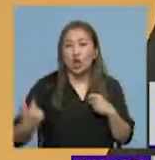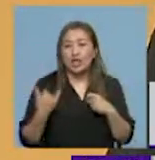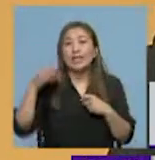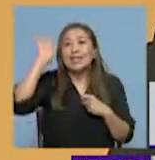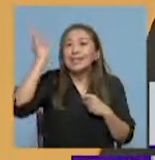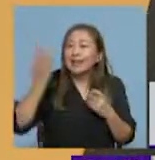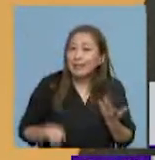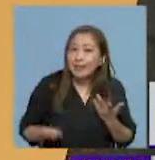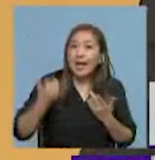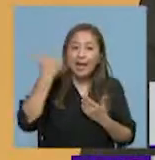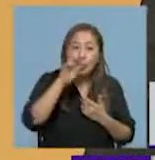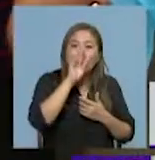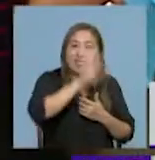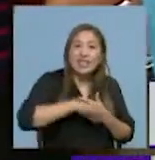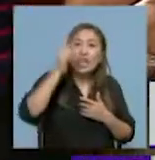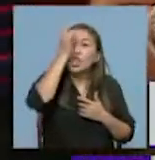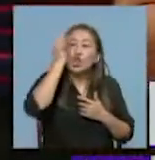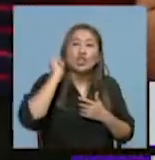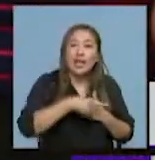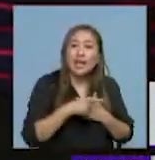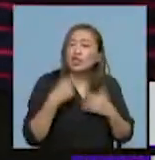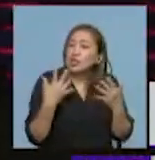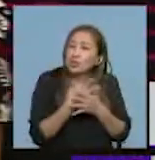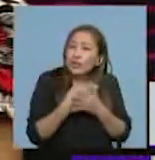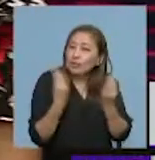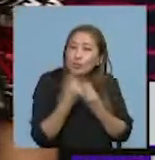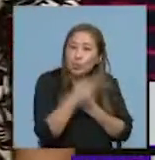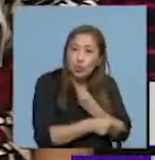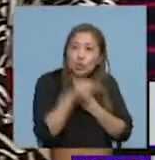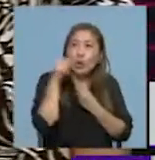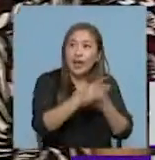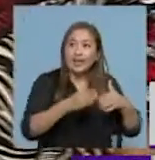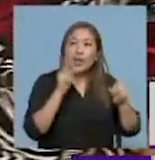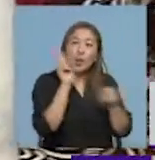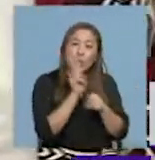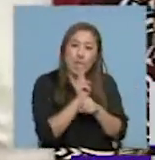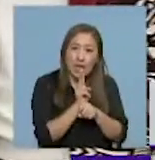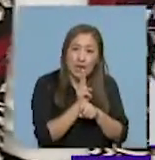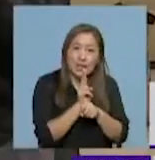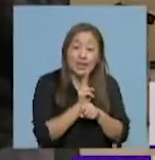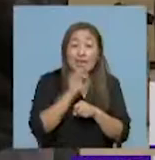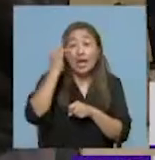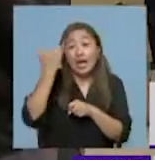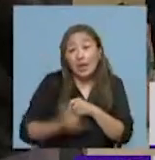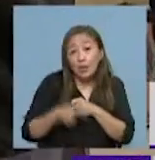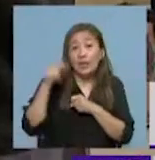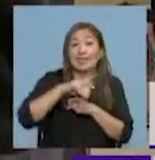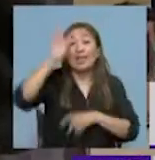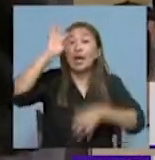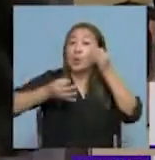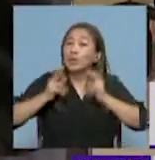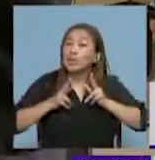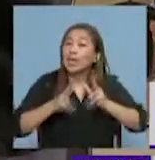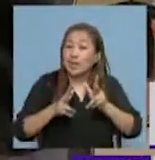en cuenta hay una niña de 12 años que está muy afectada a la cual hay que cuidar ahora si la decisión judicial es